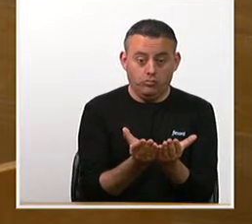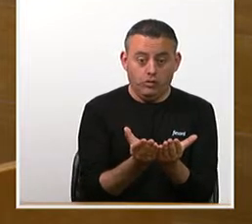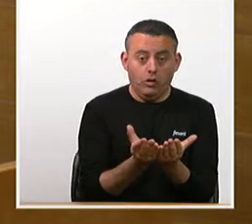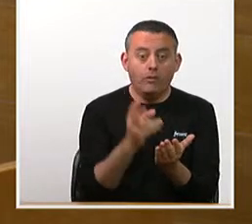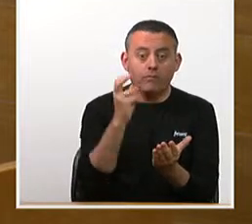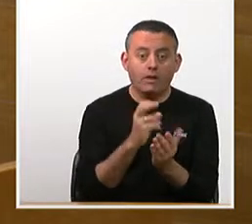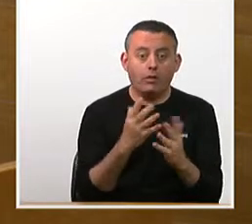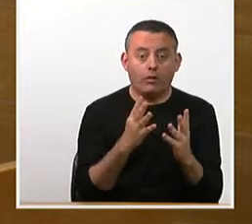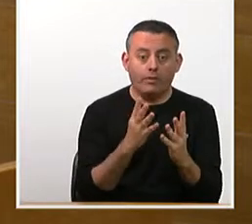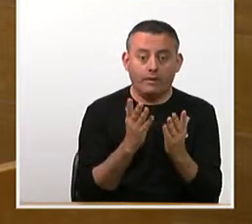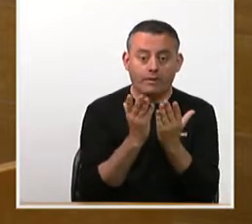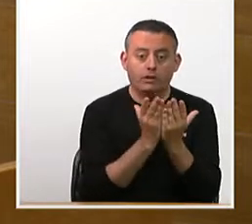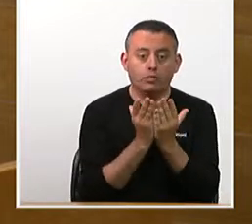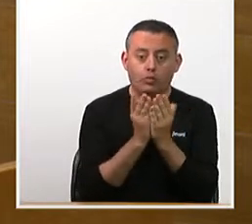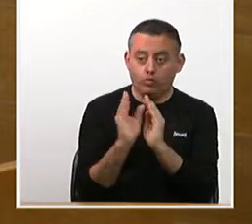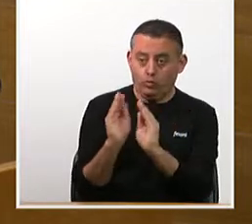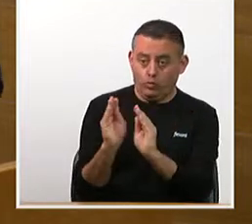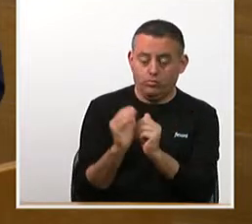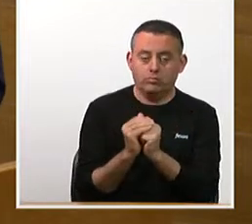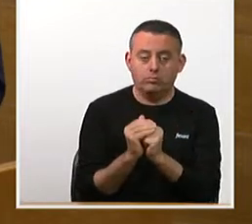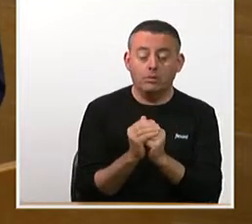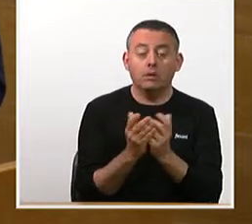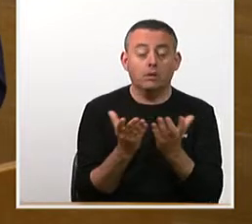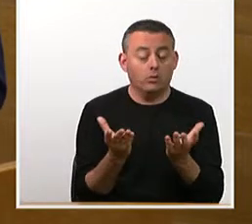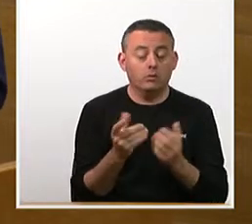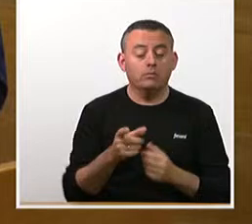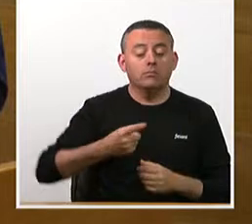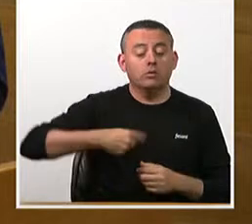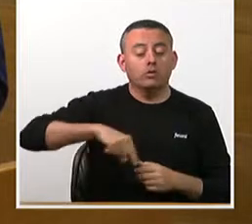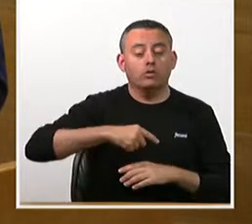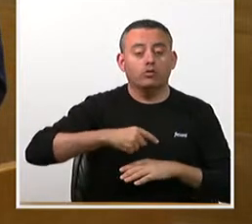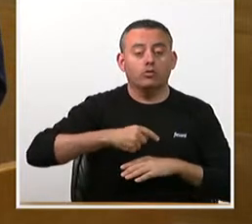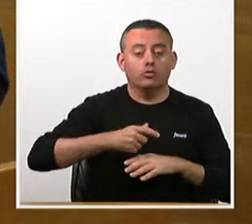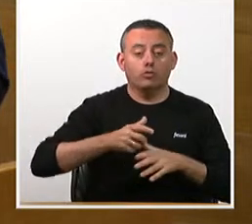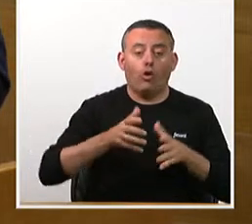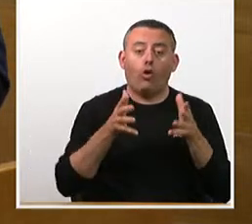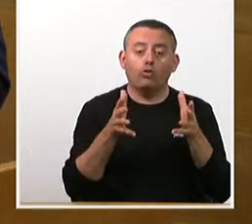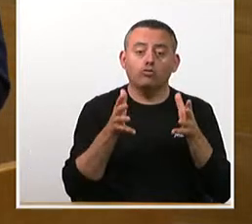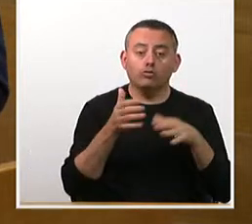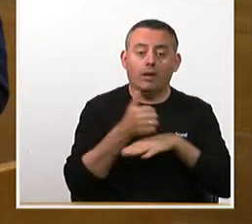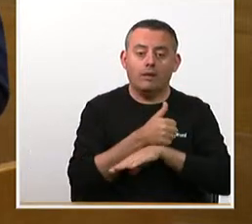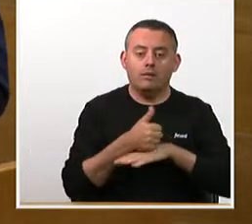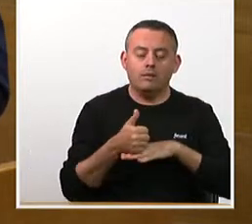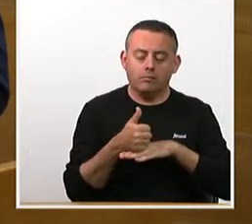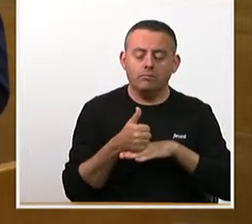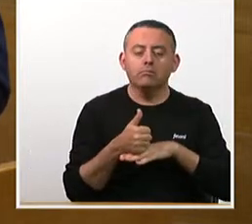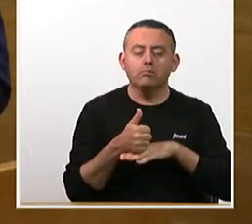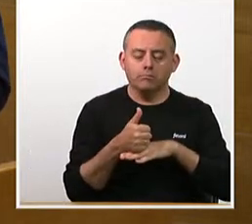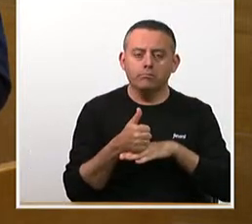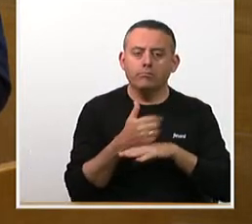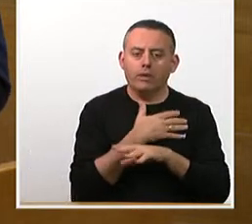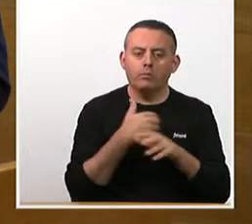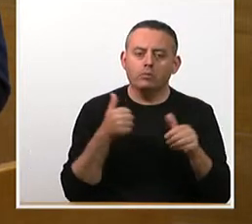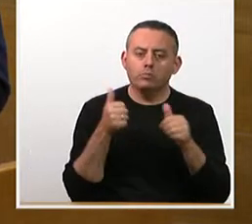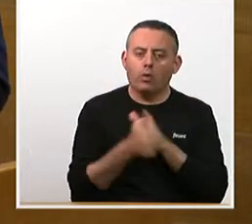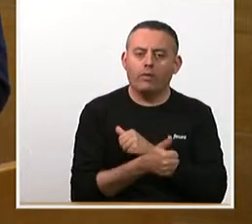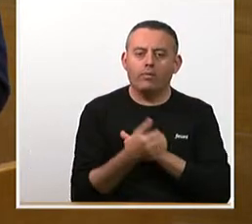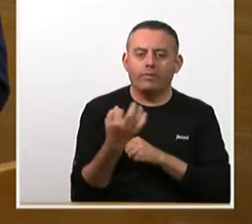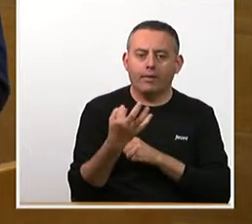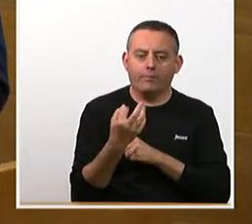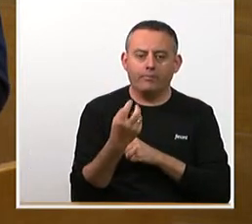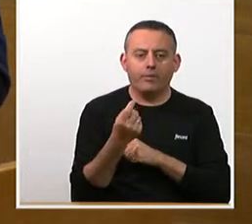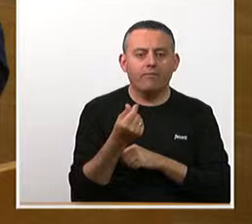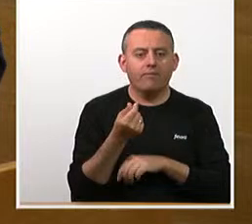es por lo que nosotros desde el consell vamos a financiar a priorizar la financiación